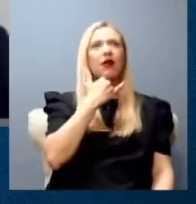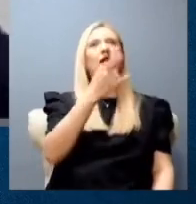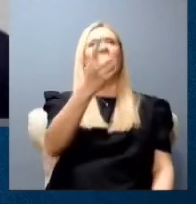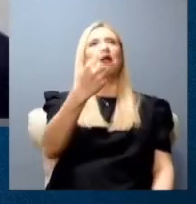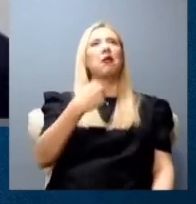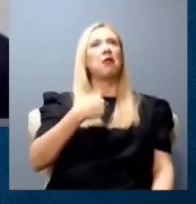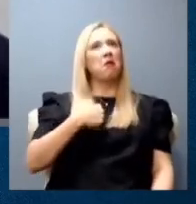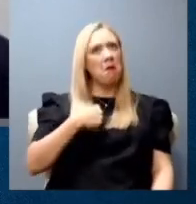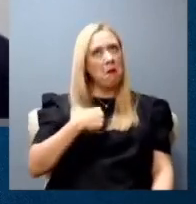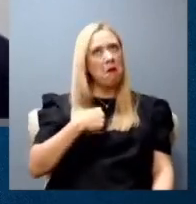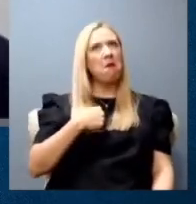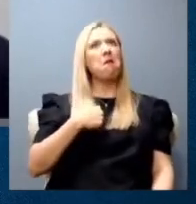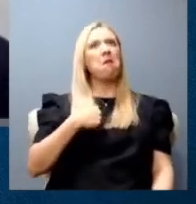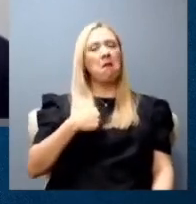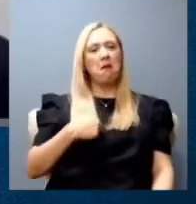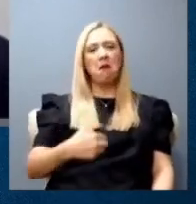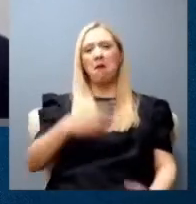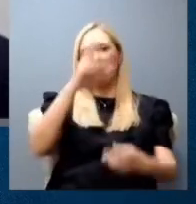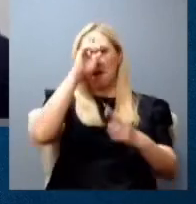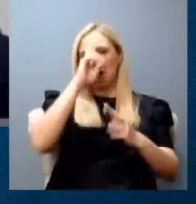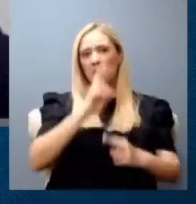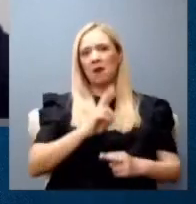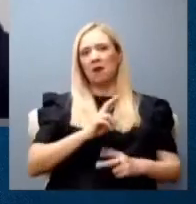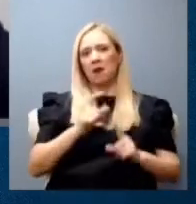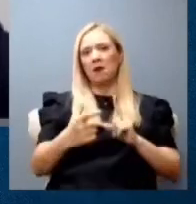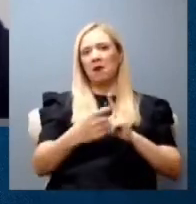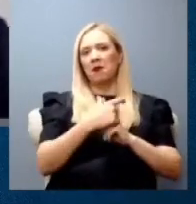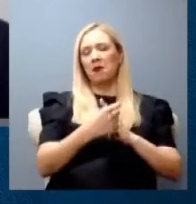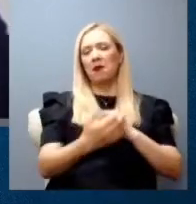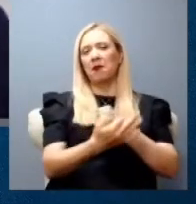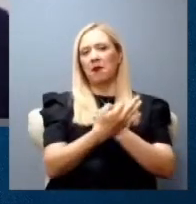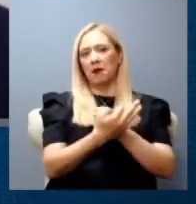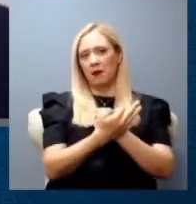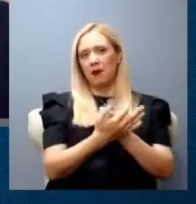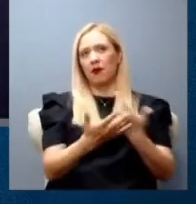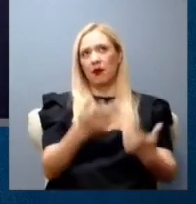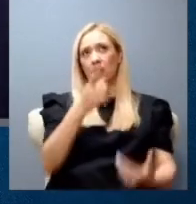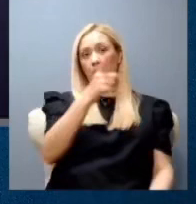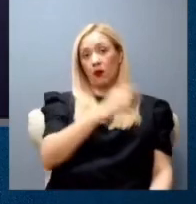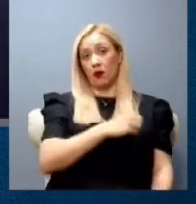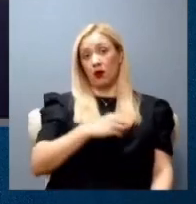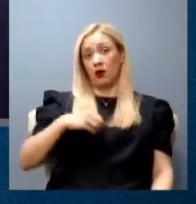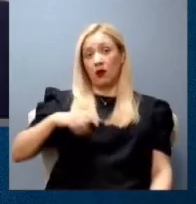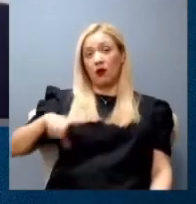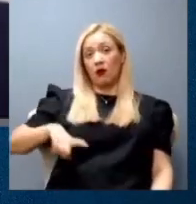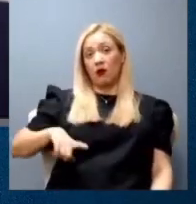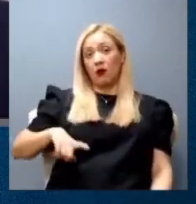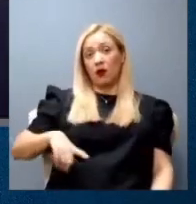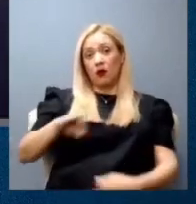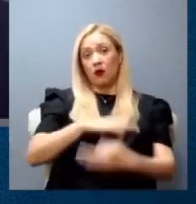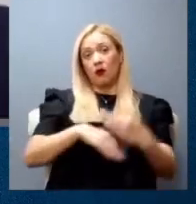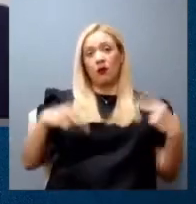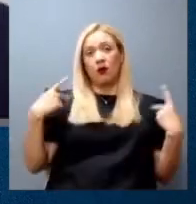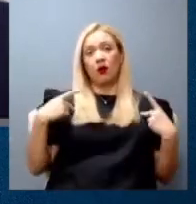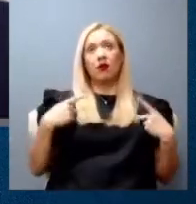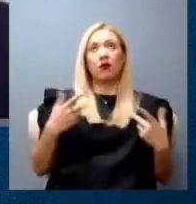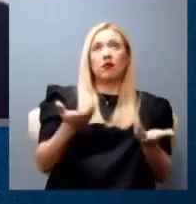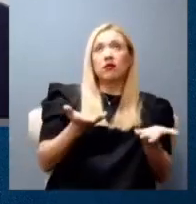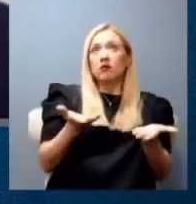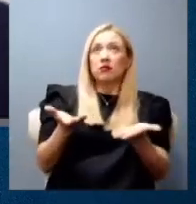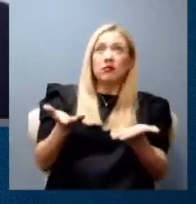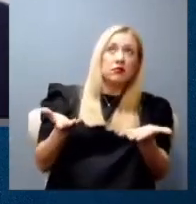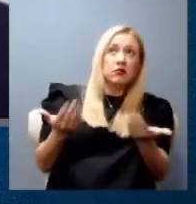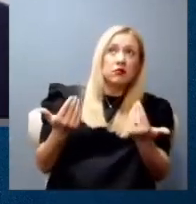la victimización no haya sido producida por el mismo Estado. El Estado tiene una obligación con todos sus ciudadanos y ciudadanas de protegerlos